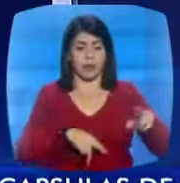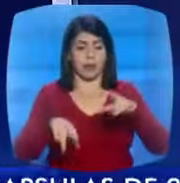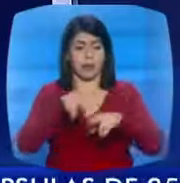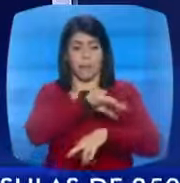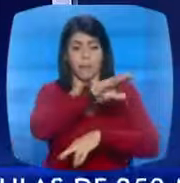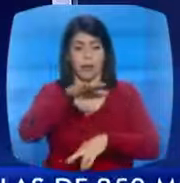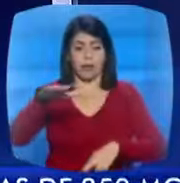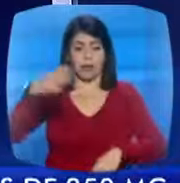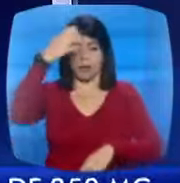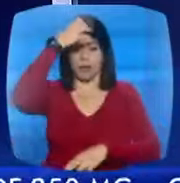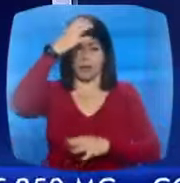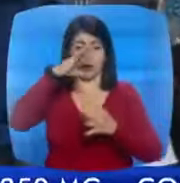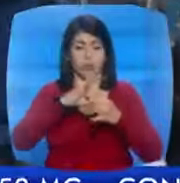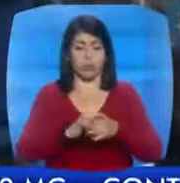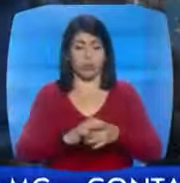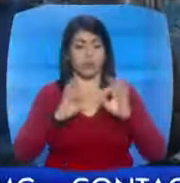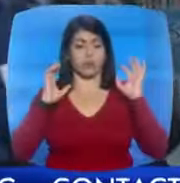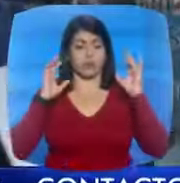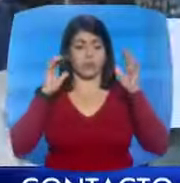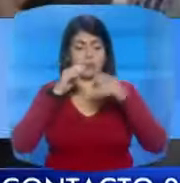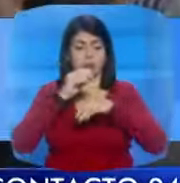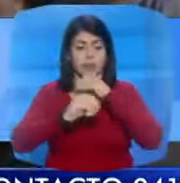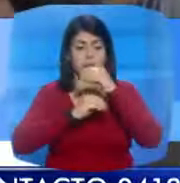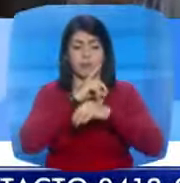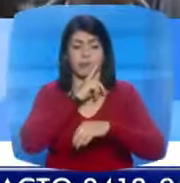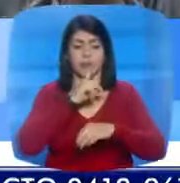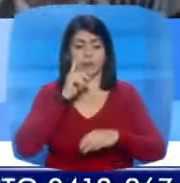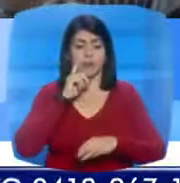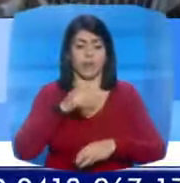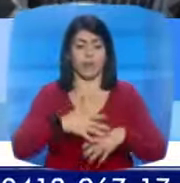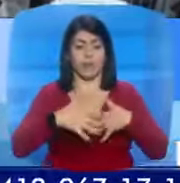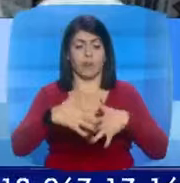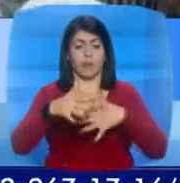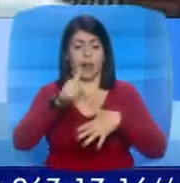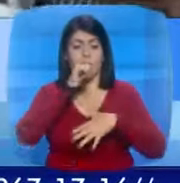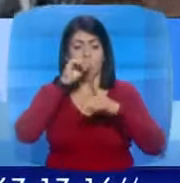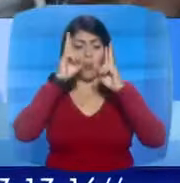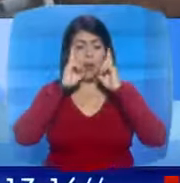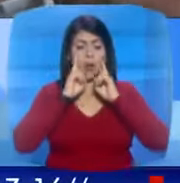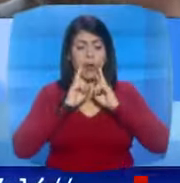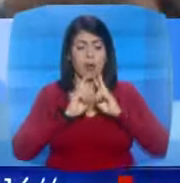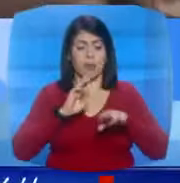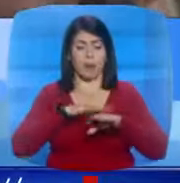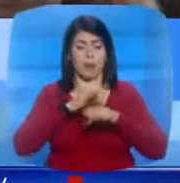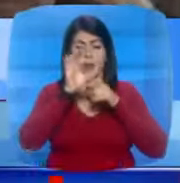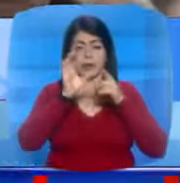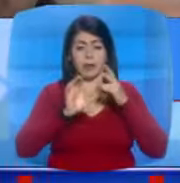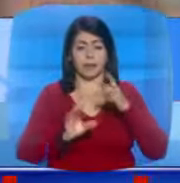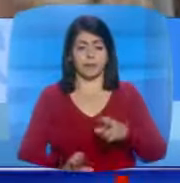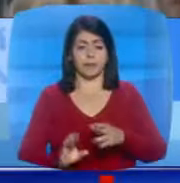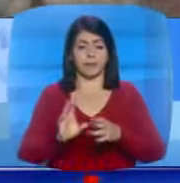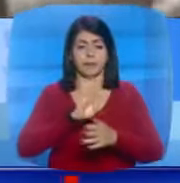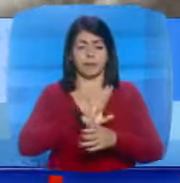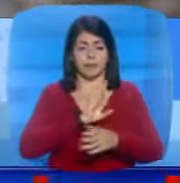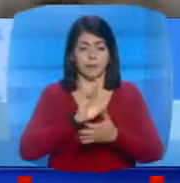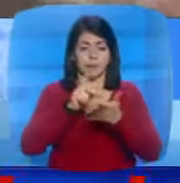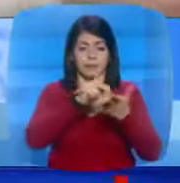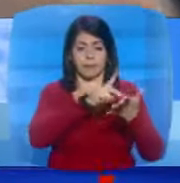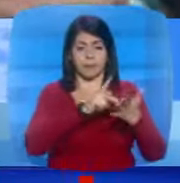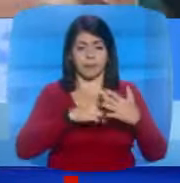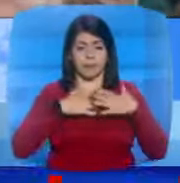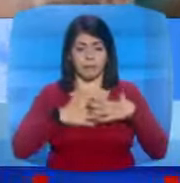de Reino Unido. La concentración, que llevó por nombre Marcha por el Agua Limpia, estuvo caracterizada por sus